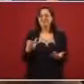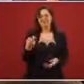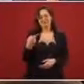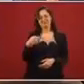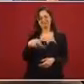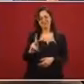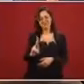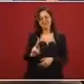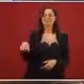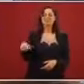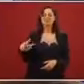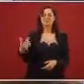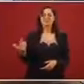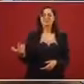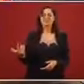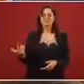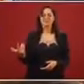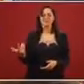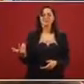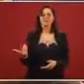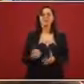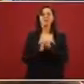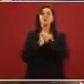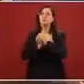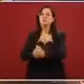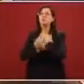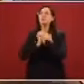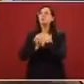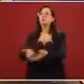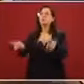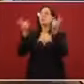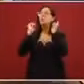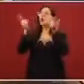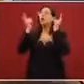estén invocando males para el país.